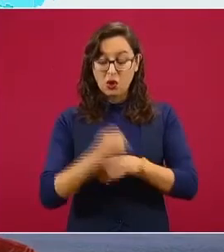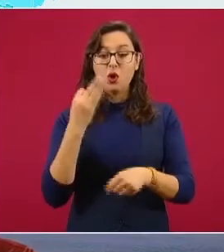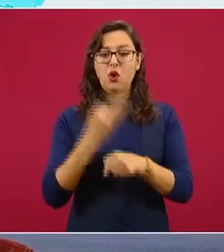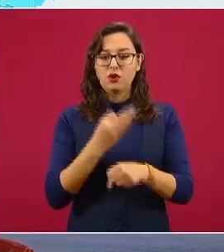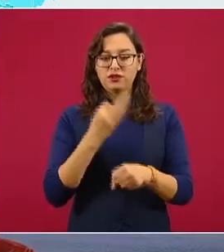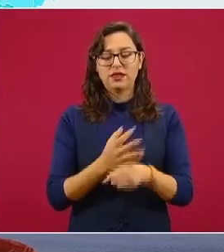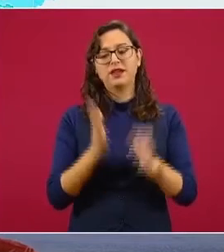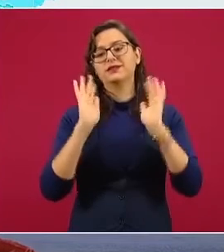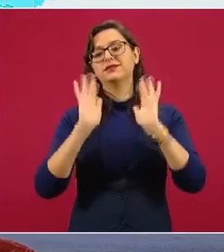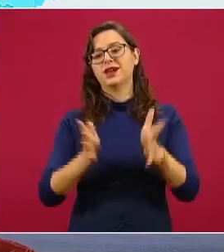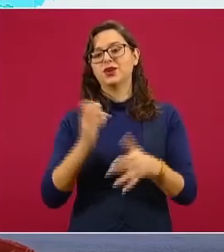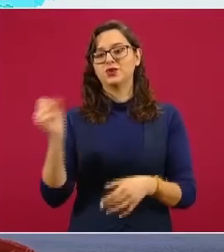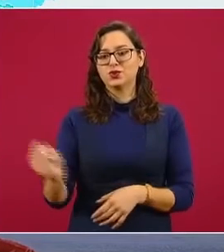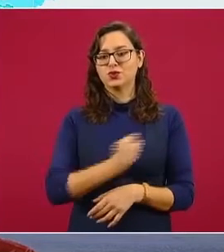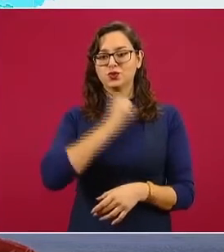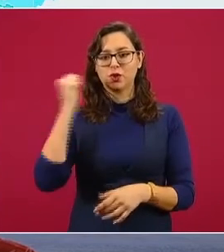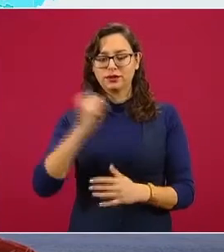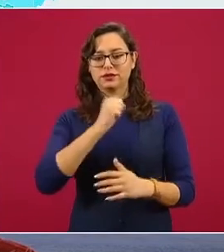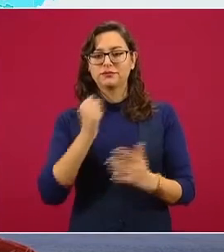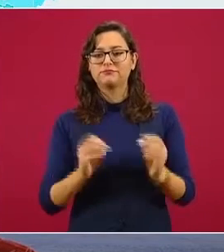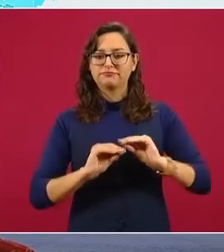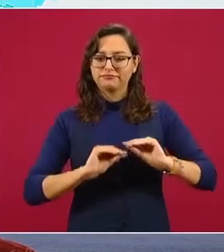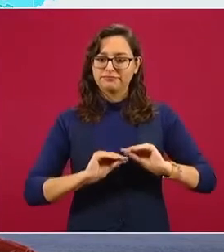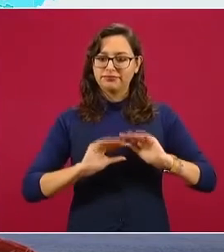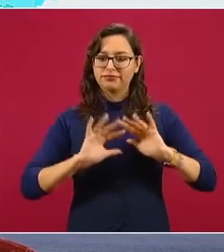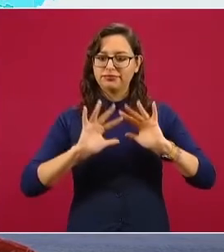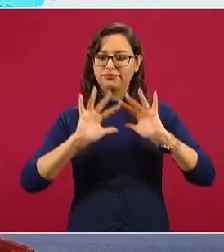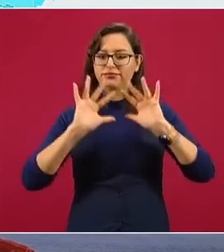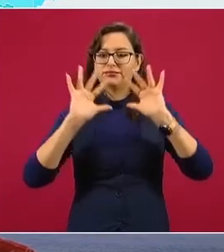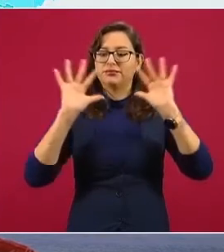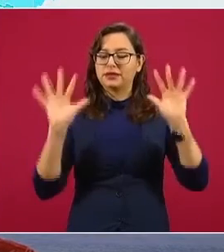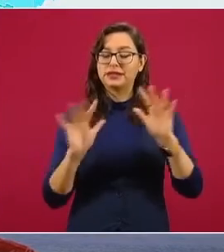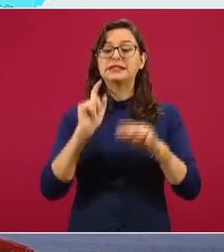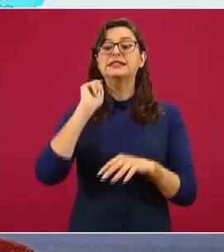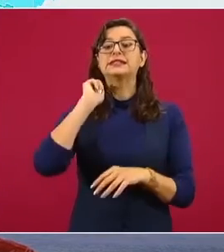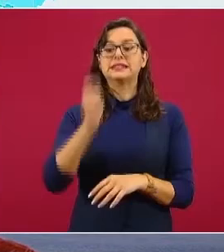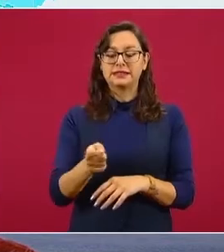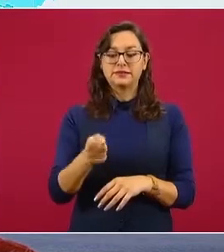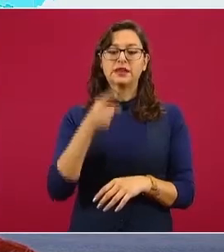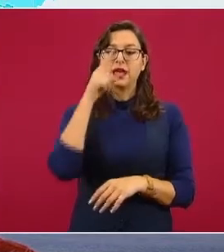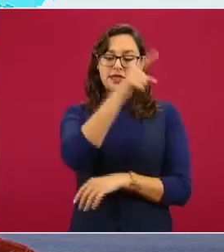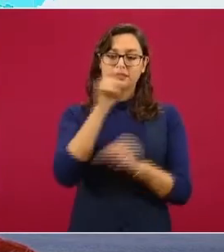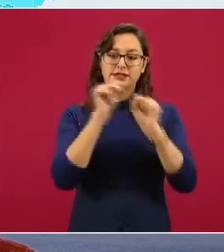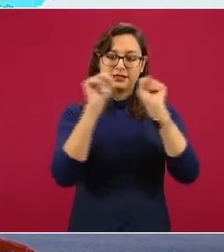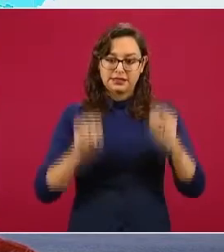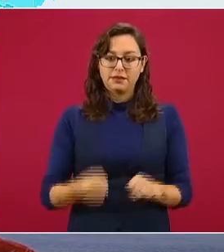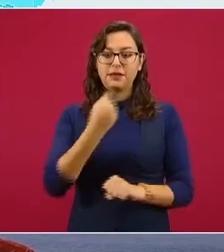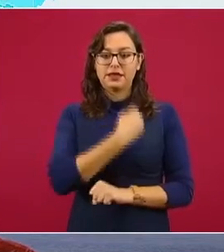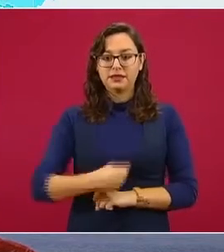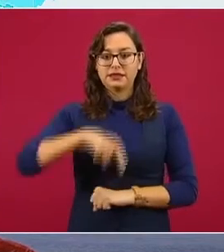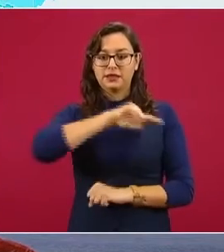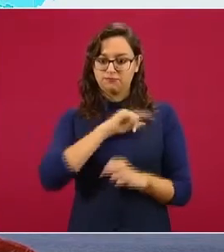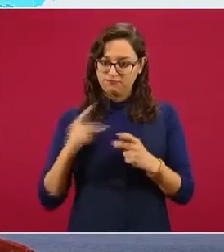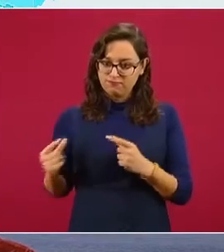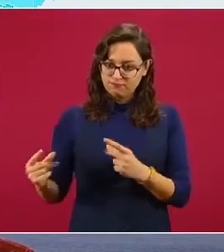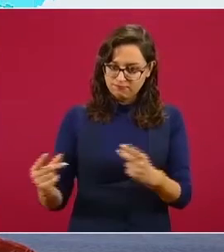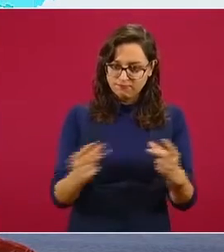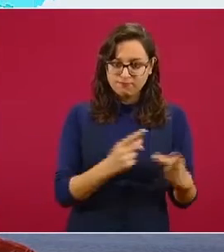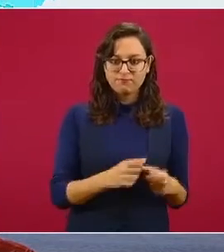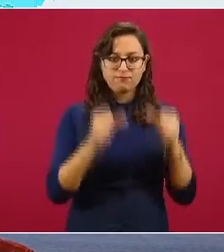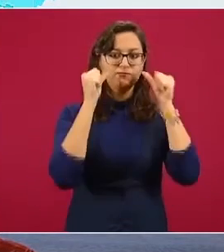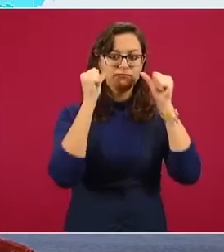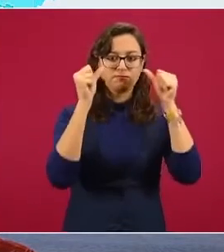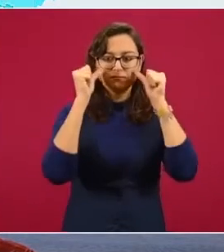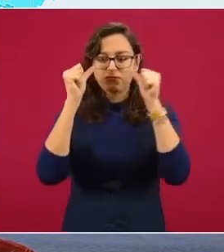ya no la tiene. Hubo una buena respuesta de el aparato de salud y también de las acciones de gobierno